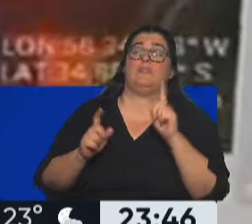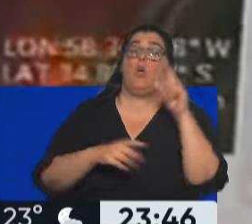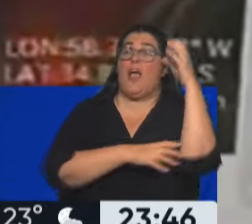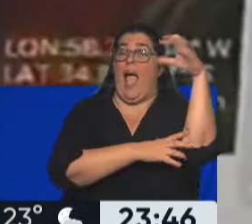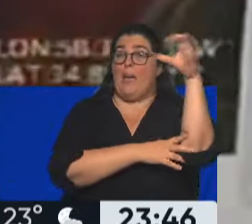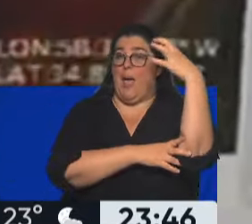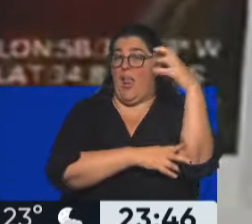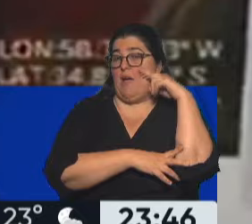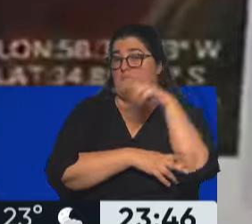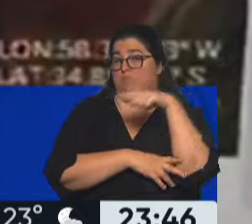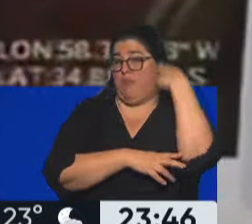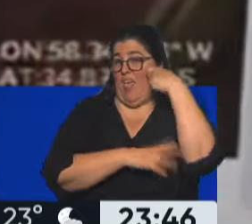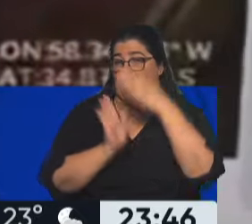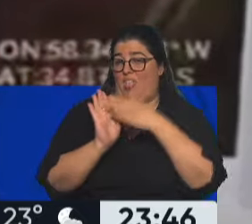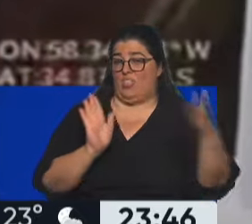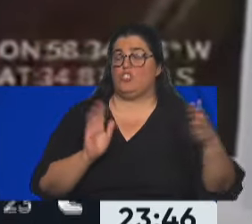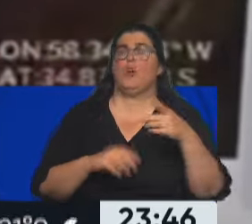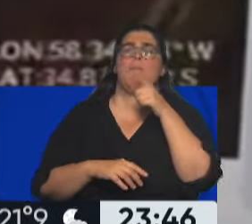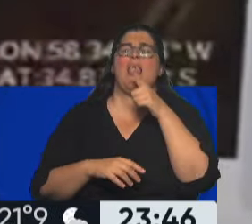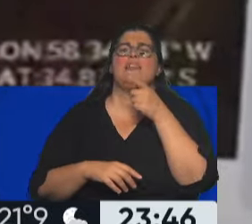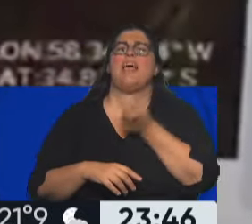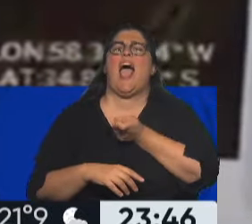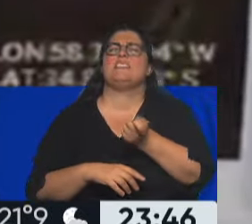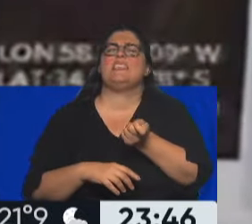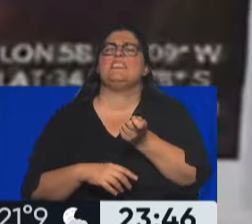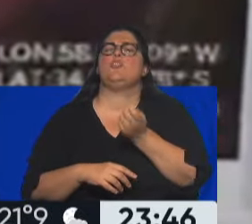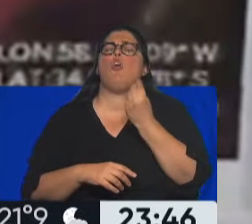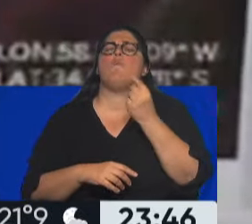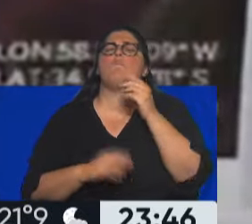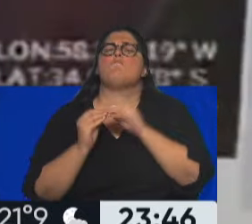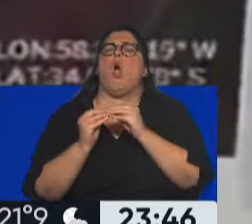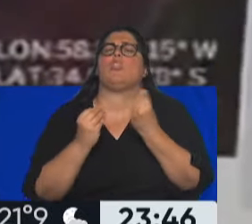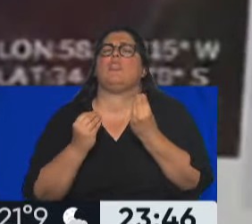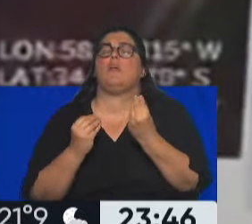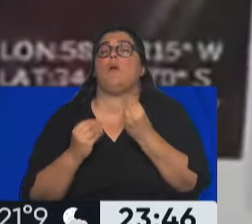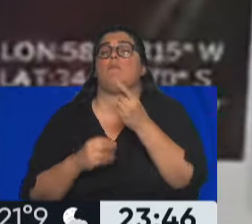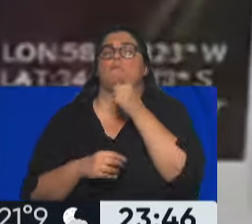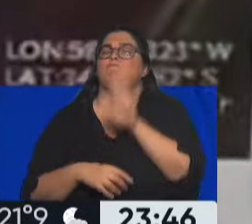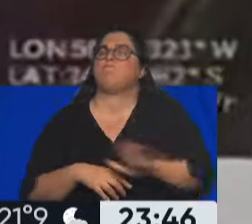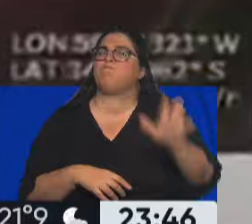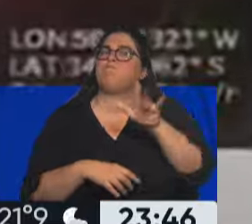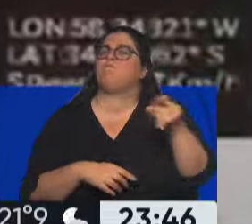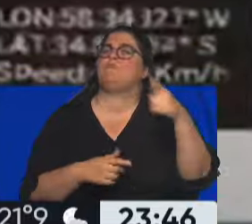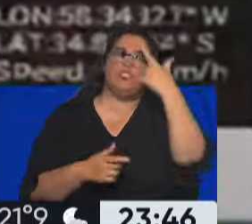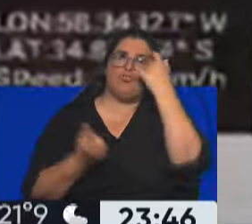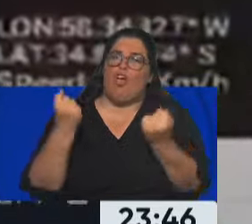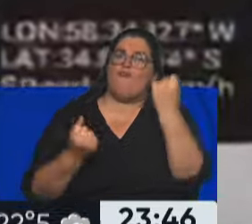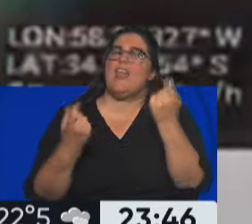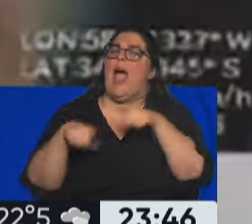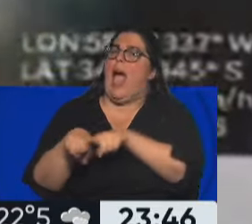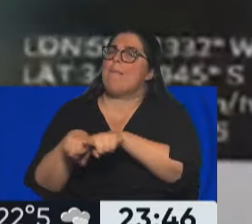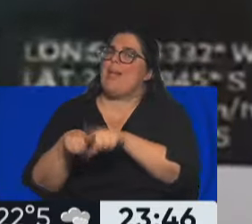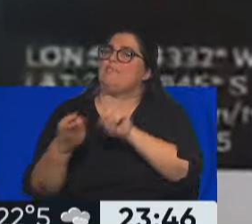vehículo. Según los investigadores, el asesino habría cometido el crimen porque sospechaba que el chofer era el amante de su esposa. Ahí